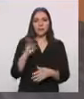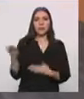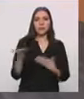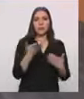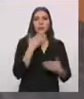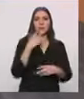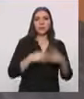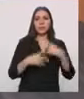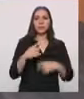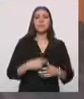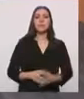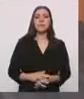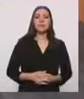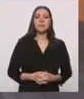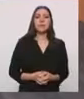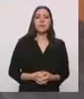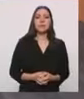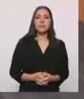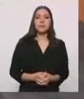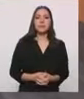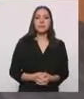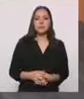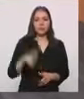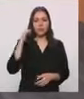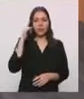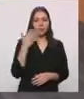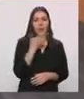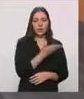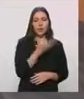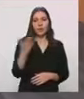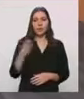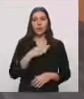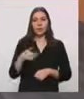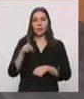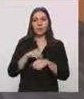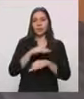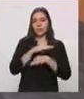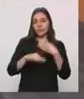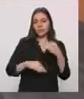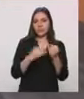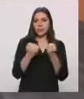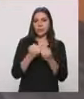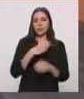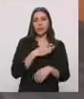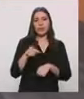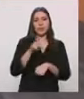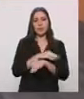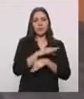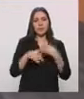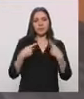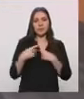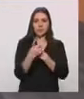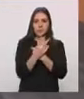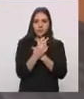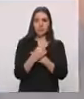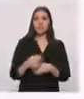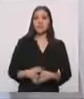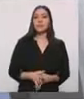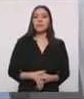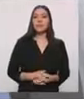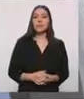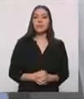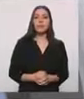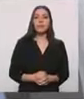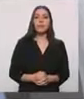días. Hola Alex Gineri, muy buenos días a todas y todos y muy buenos días a toda la audiencia. Pues sí, Ale, fíjate que justamente hablar